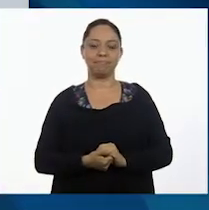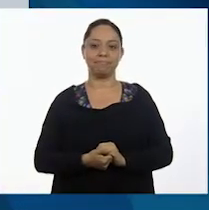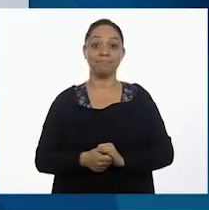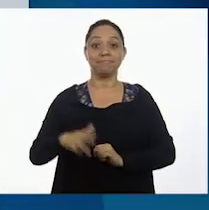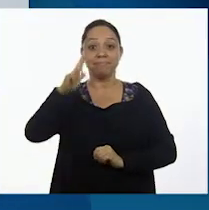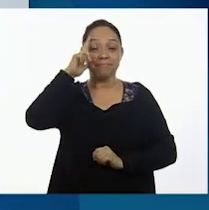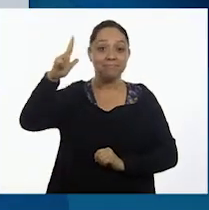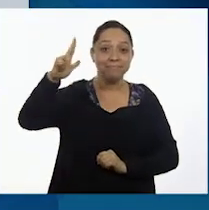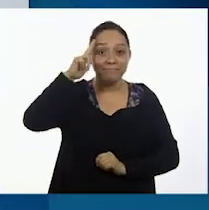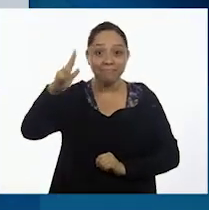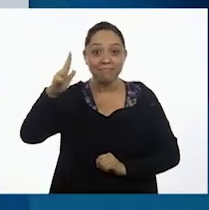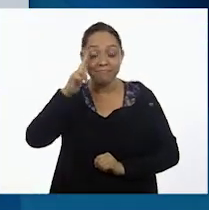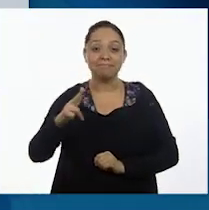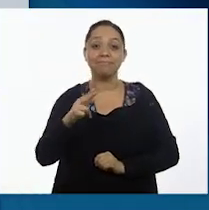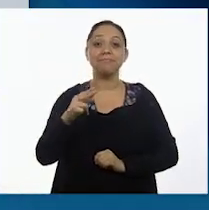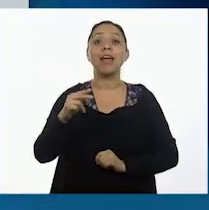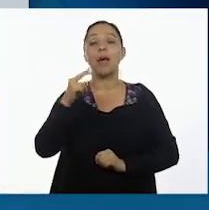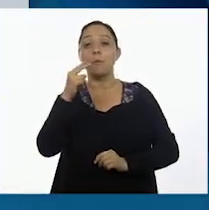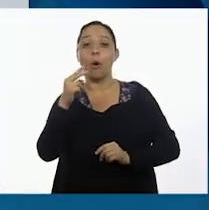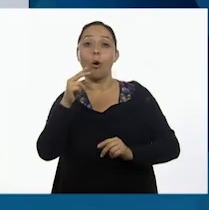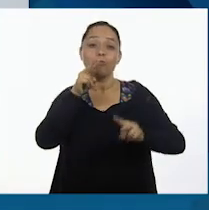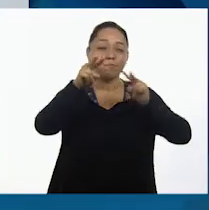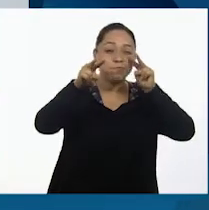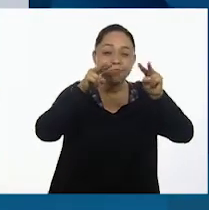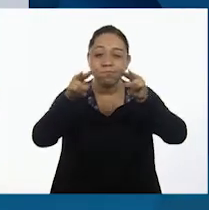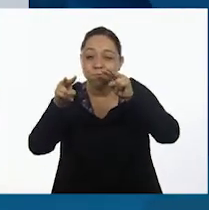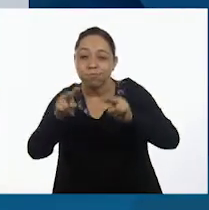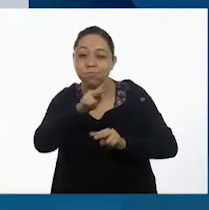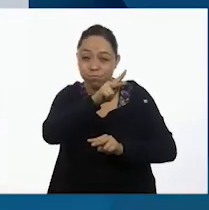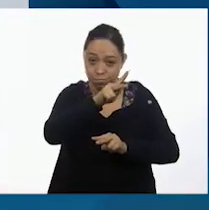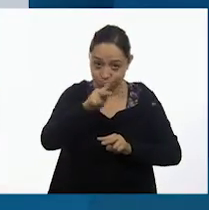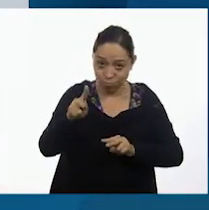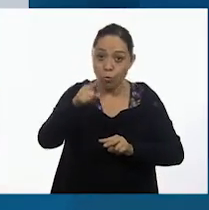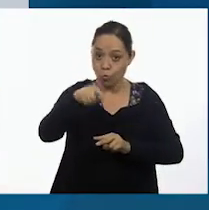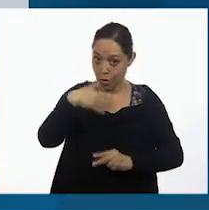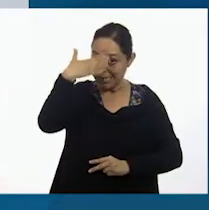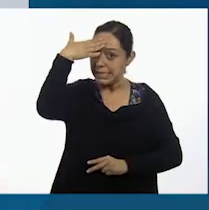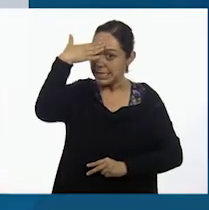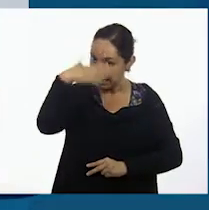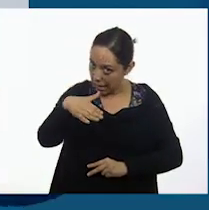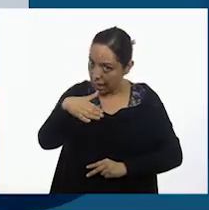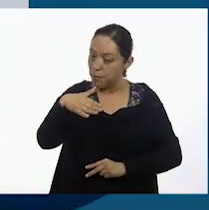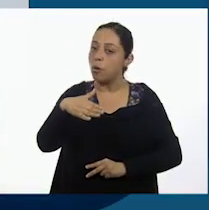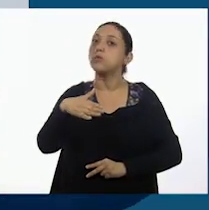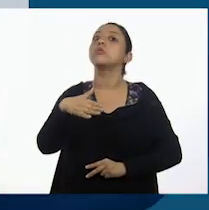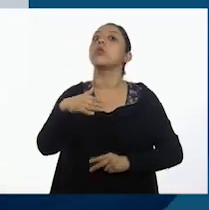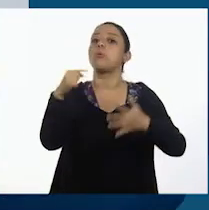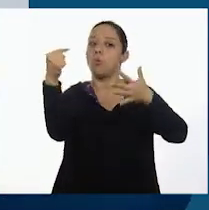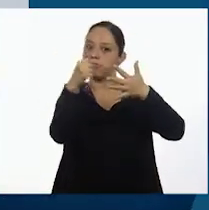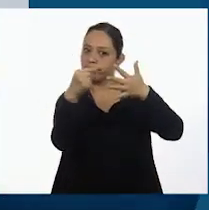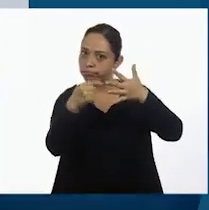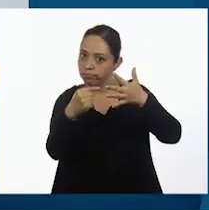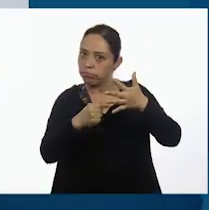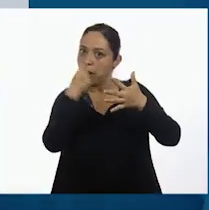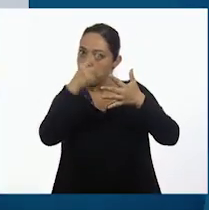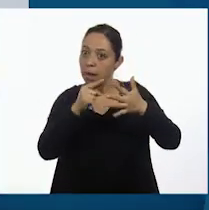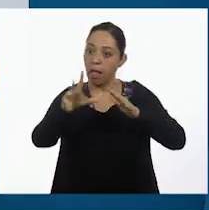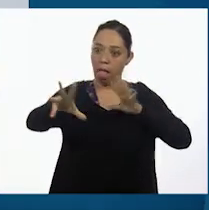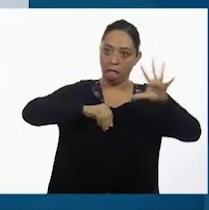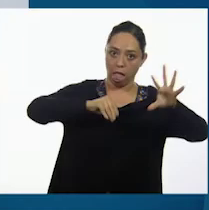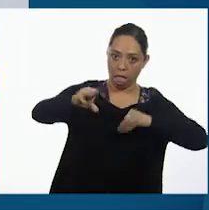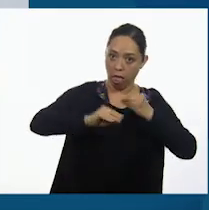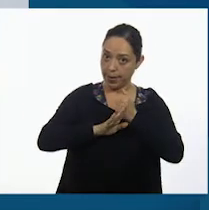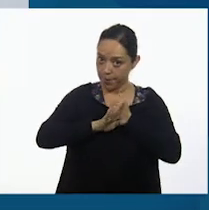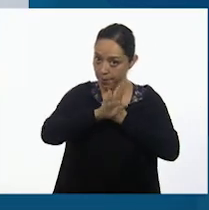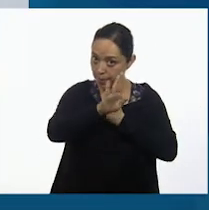¿Eh? ¡Hola! ¡Qué bueno verlas y verlos por aquí! Ya saben que continuamos con las medidas para no